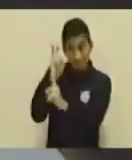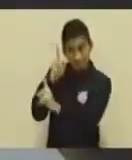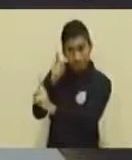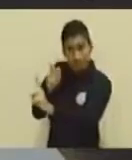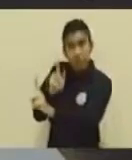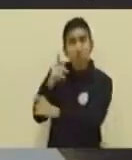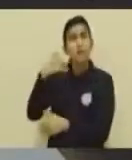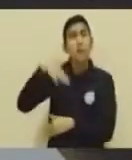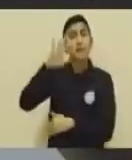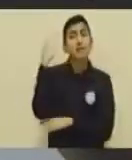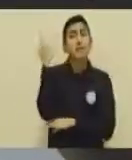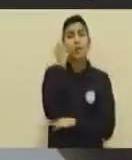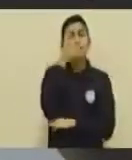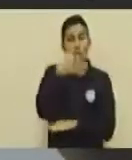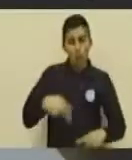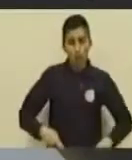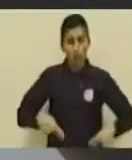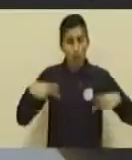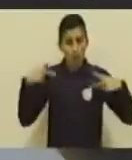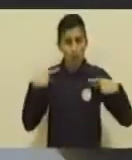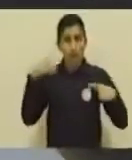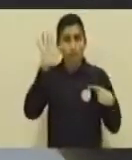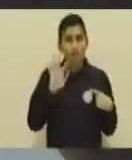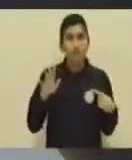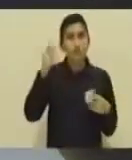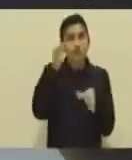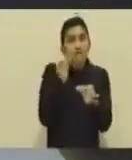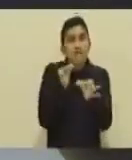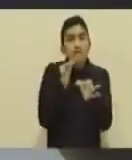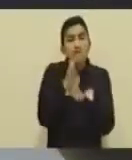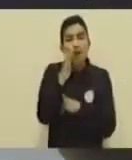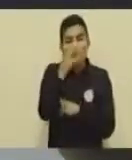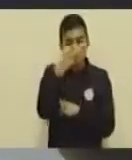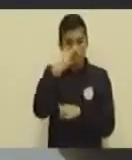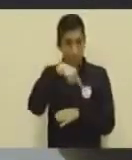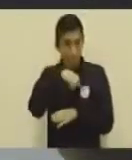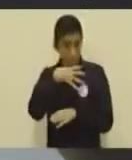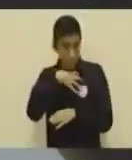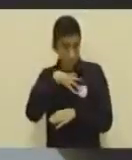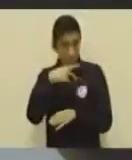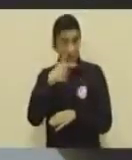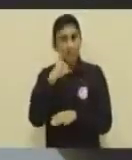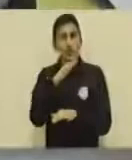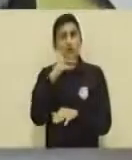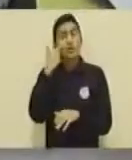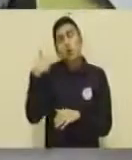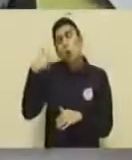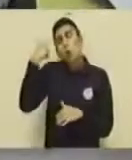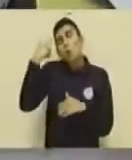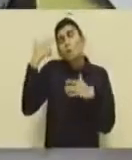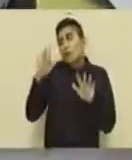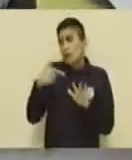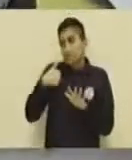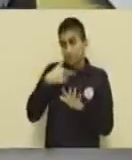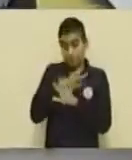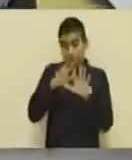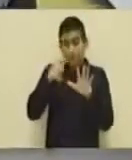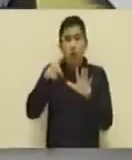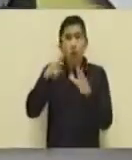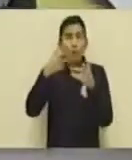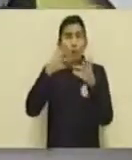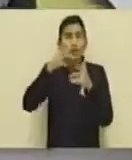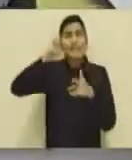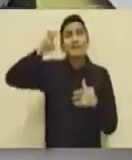esos aspectos importantes de nuestra vida para podernos tener fidelidad a nosotros mismos, ¿verdad? Supongamos que ya tenemos